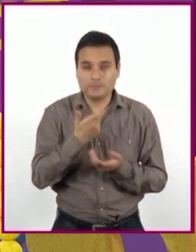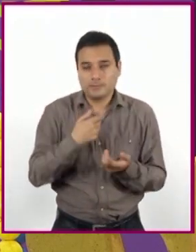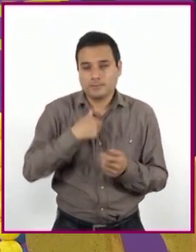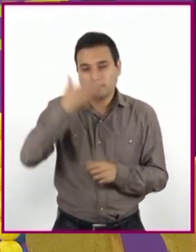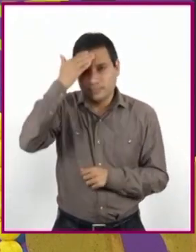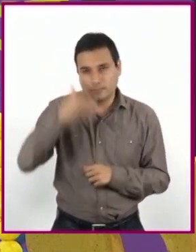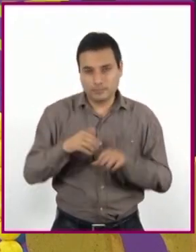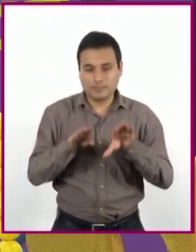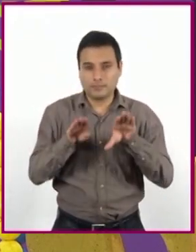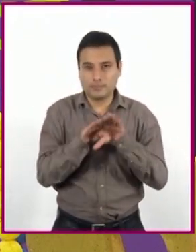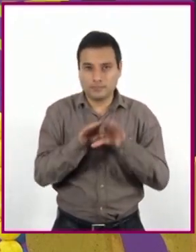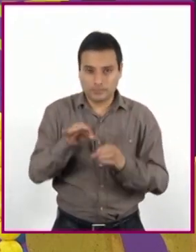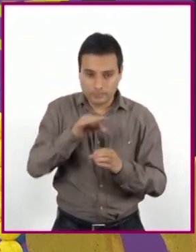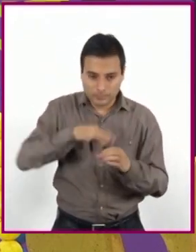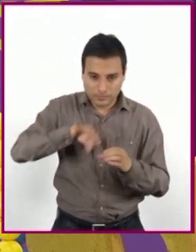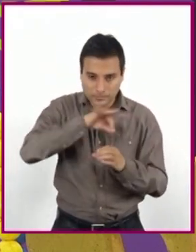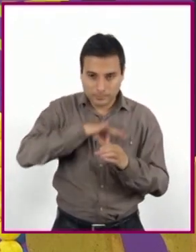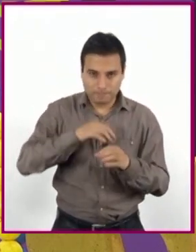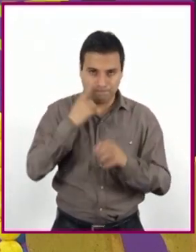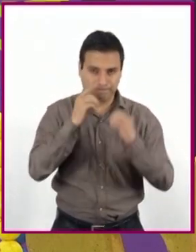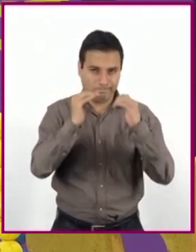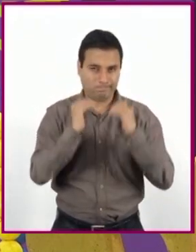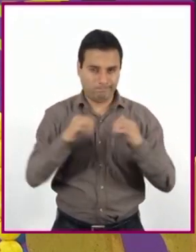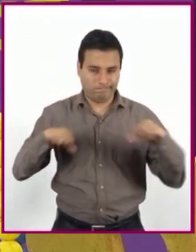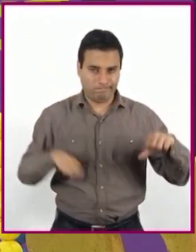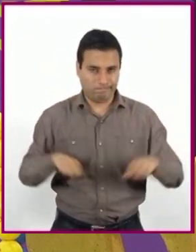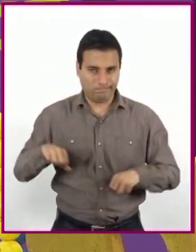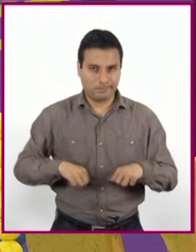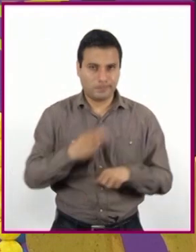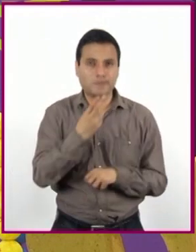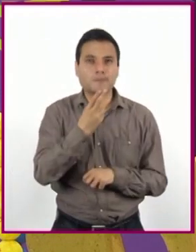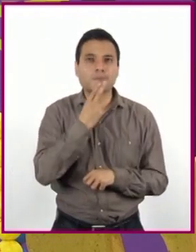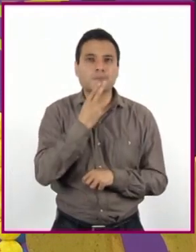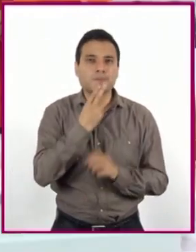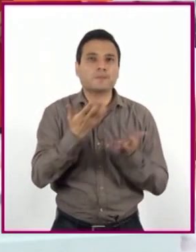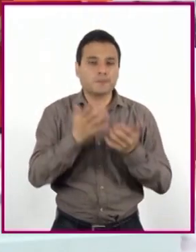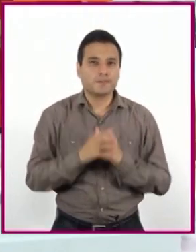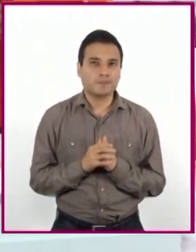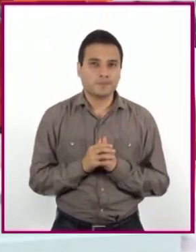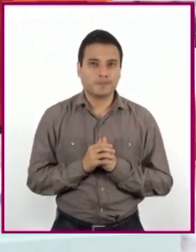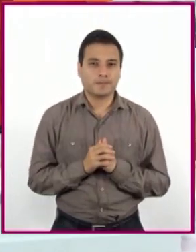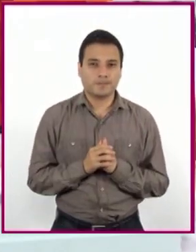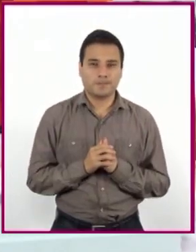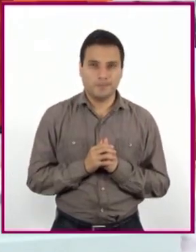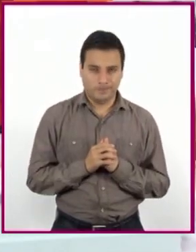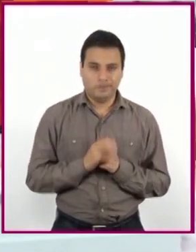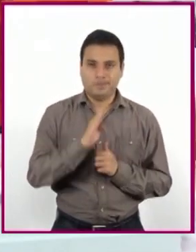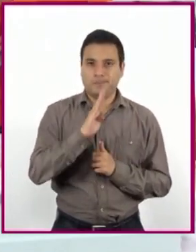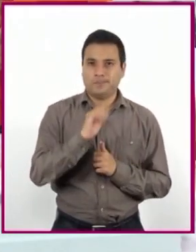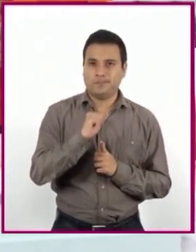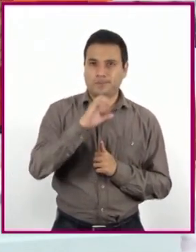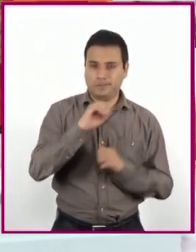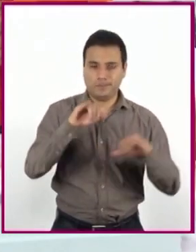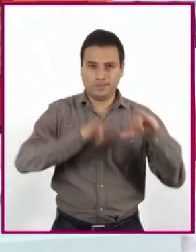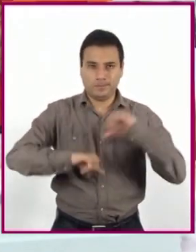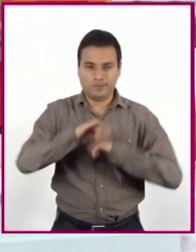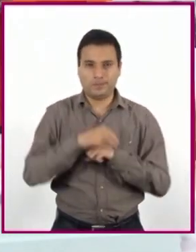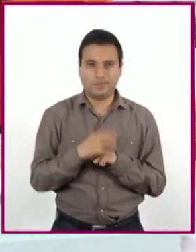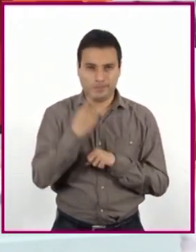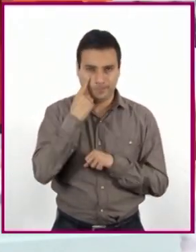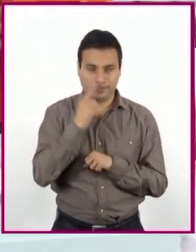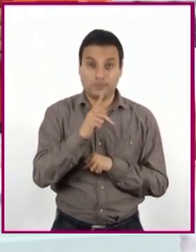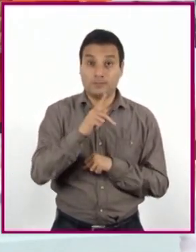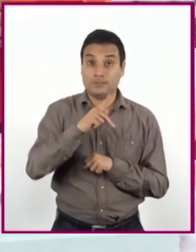té. Para la siguiente actividad utilizaremos el vaco químico. Por ejemplo, el potasio